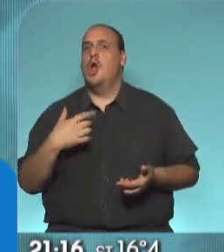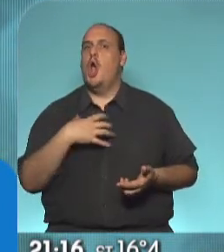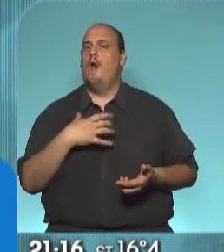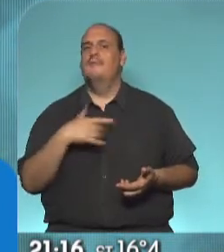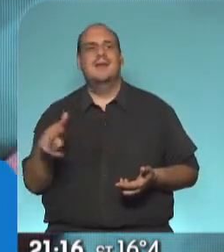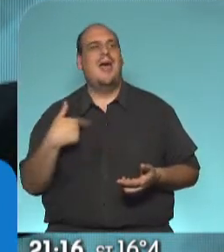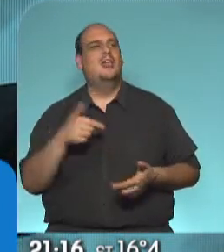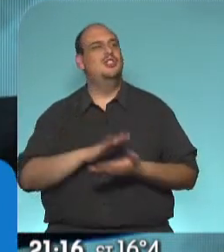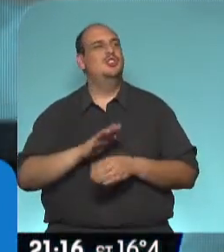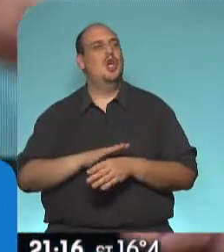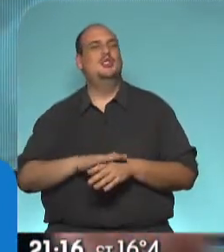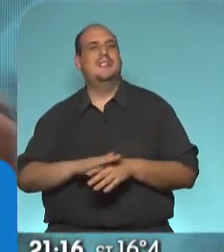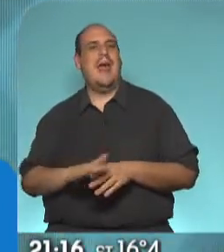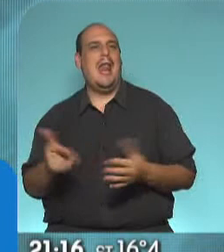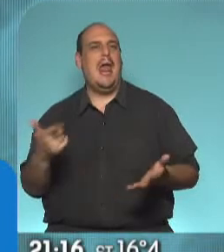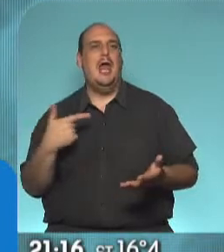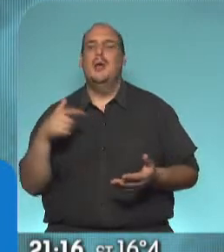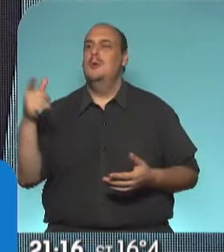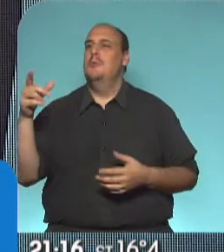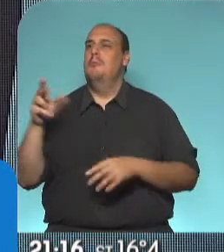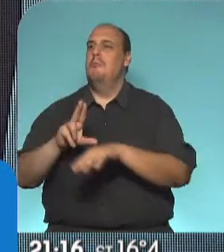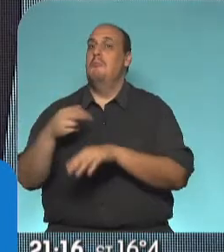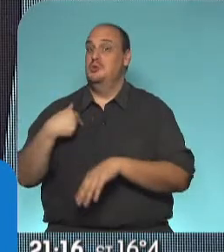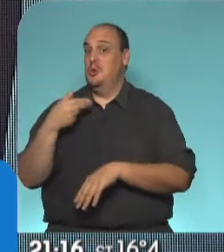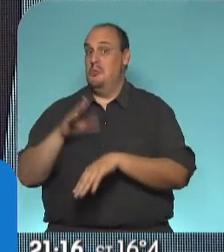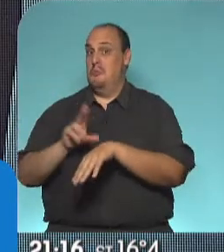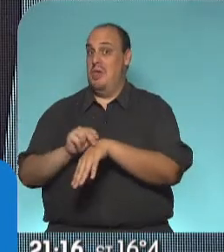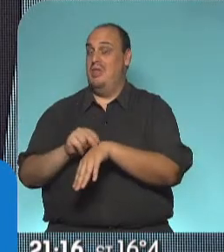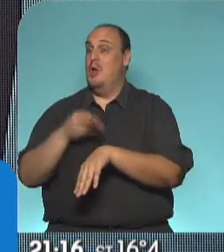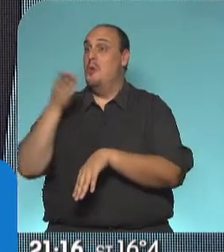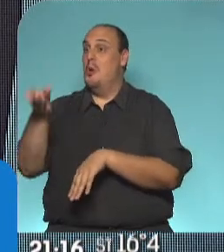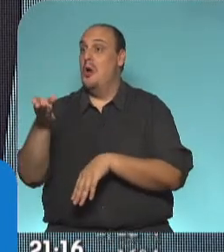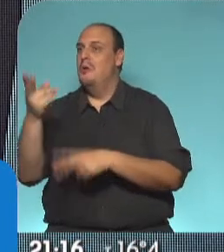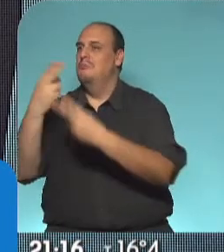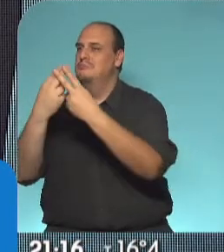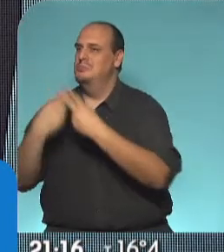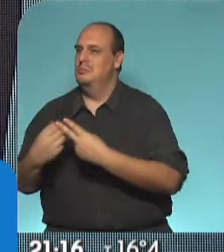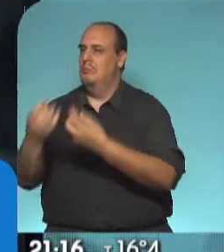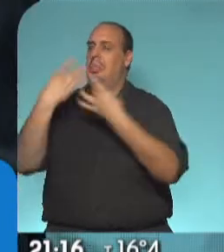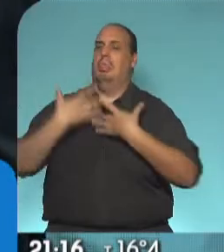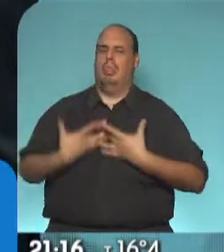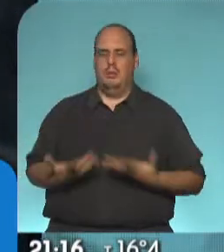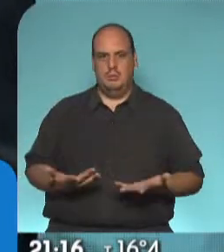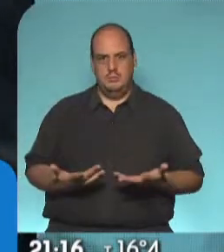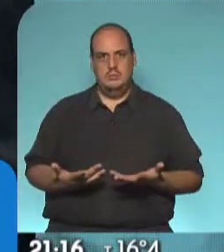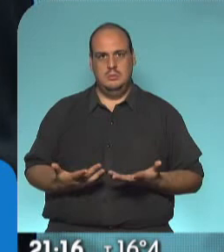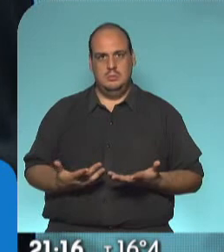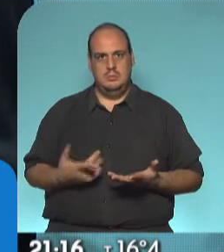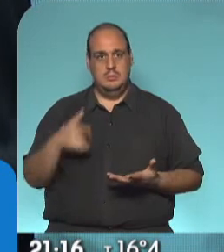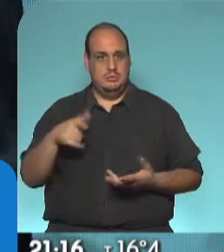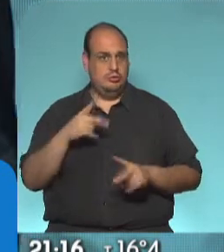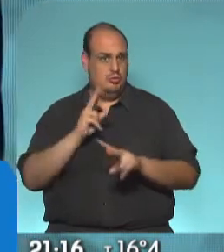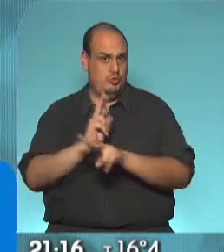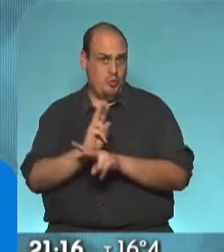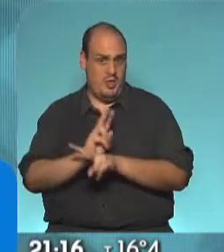O sea, vos venís al médico, el médico te agarra, te oculta y te pasa el virus. Entonces, te tenés que cuidar muchísimo para no contagiarte y